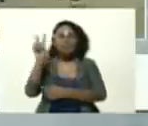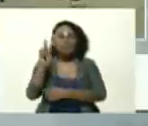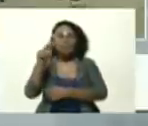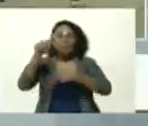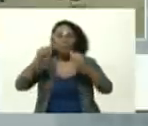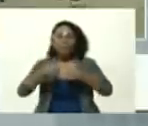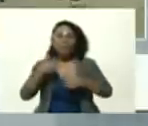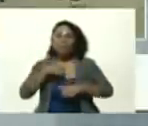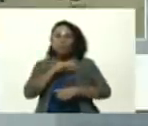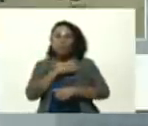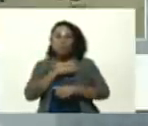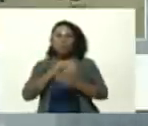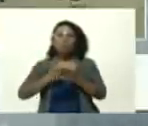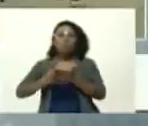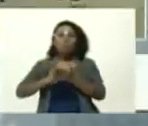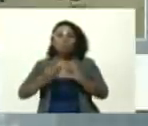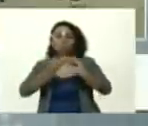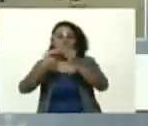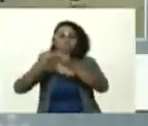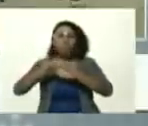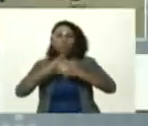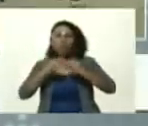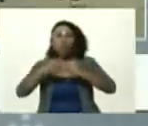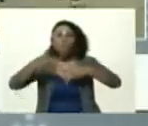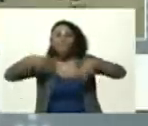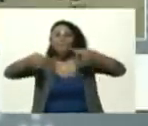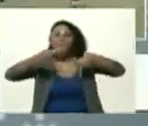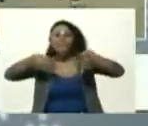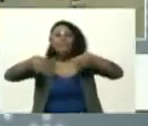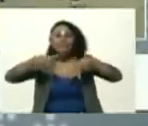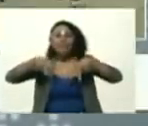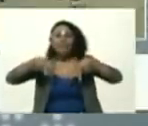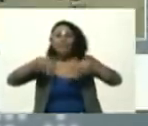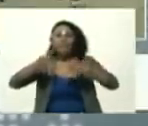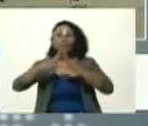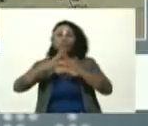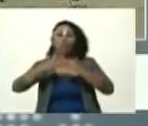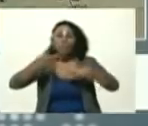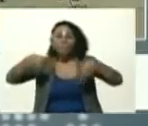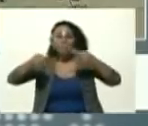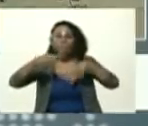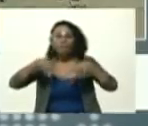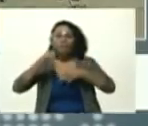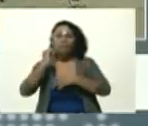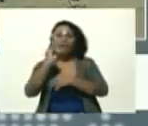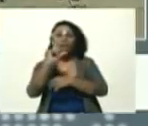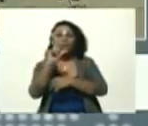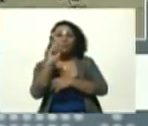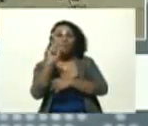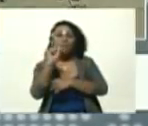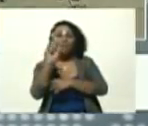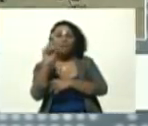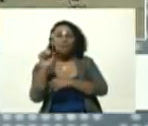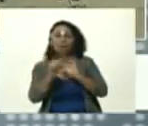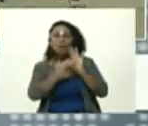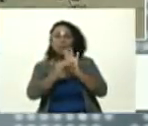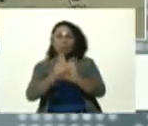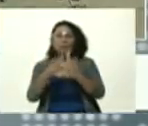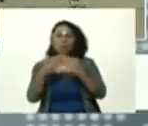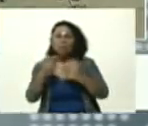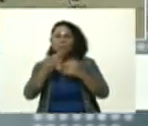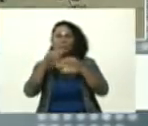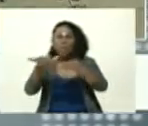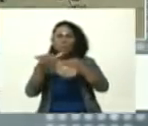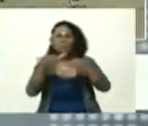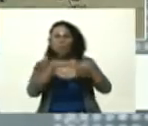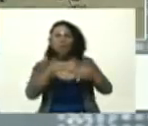Hoy nosotros hemos recuperado todo el paseo Los Próceres, todo el paseo Los Ilustres, lo hemos puesto bello, bello, ahí